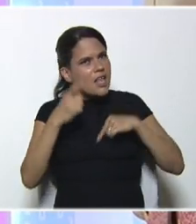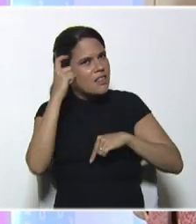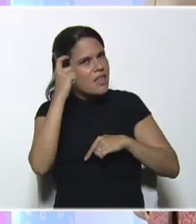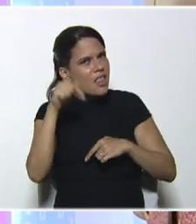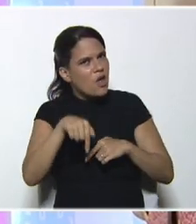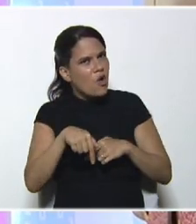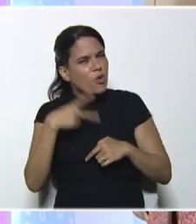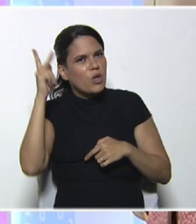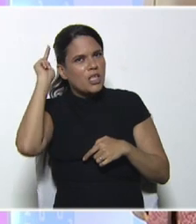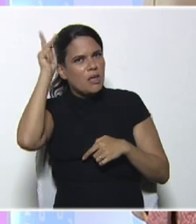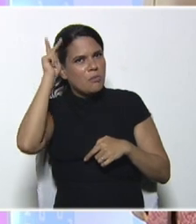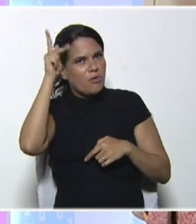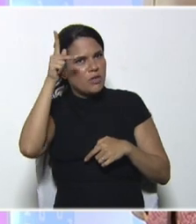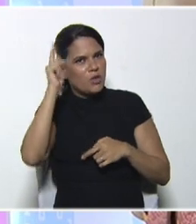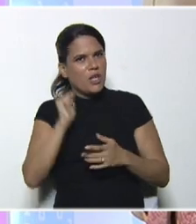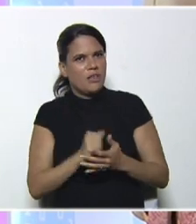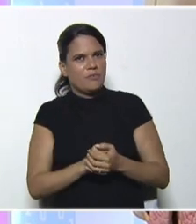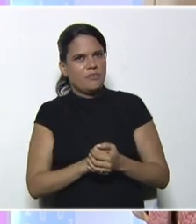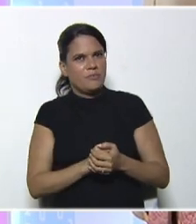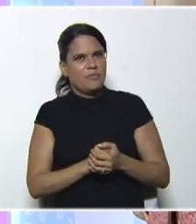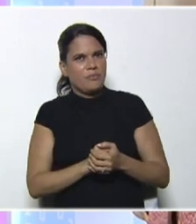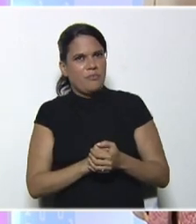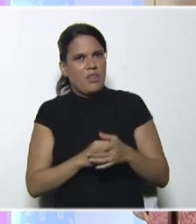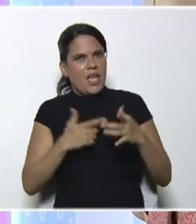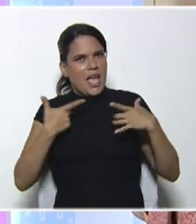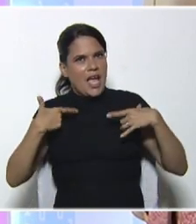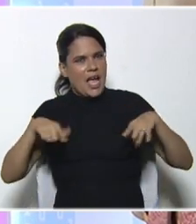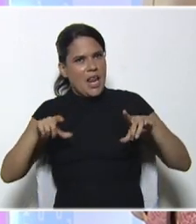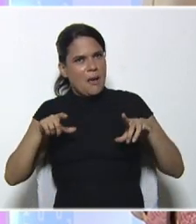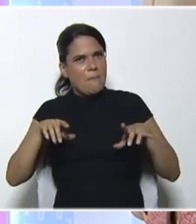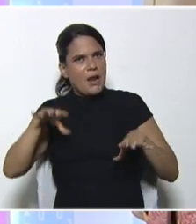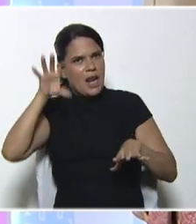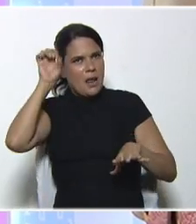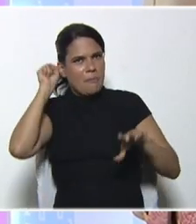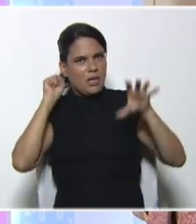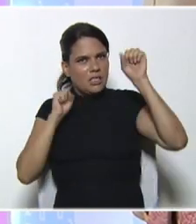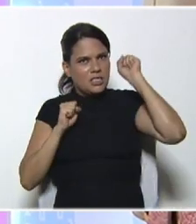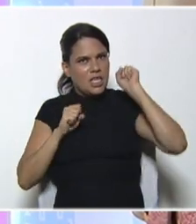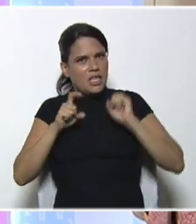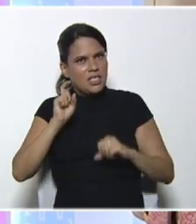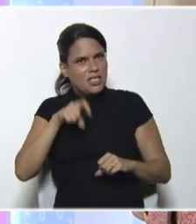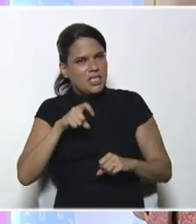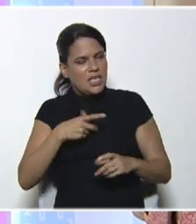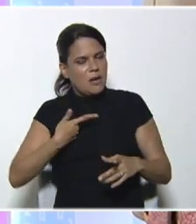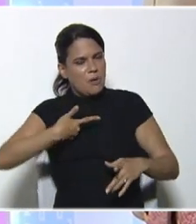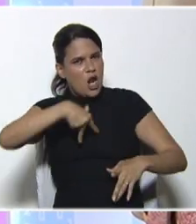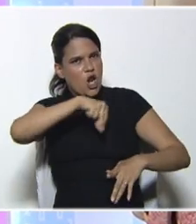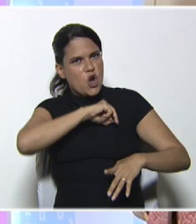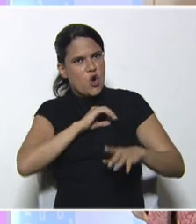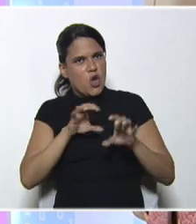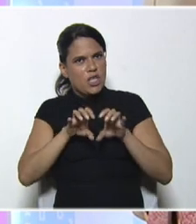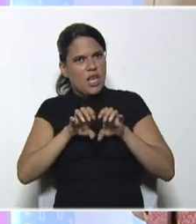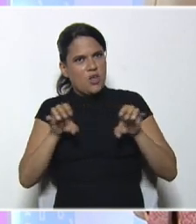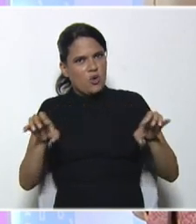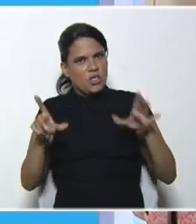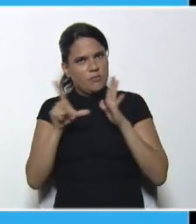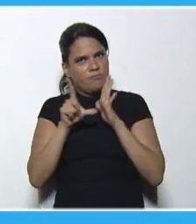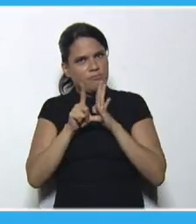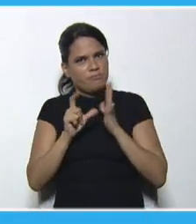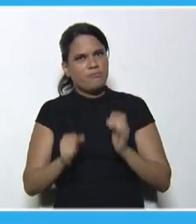hoy nuestra profesora Omaira Guerrero en áreas para el aprendizaje tan necesarias para nuestra educación media